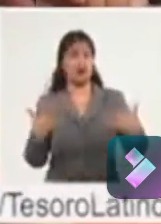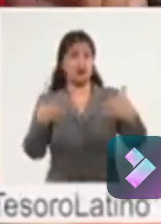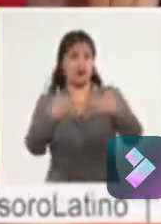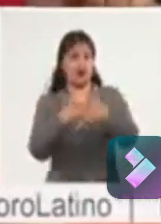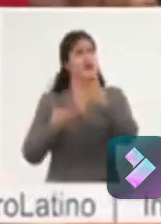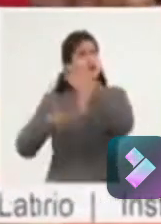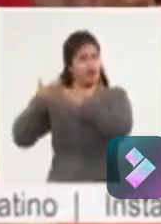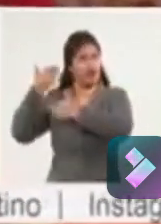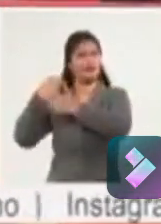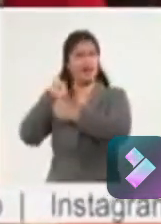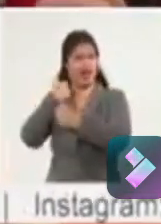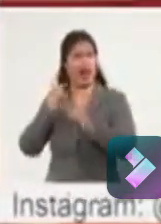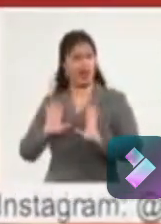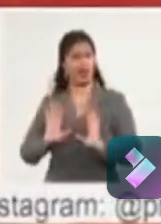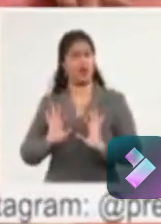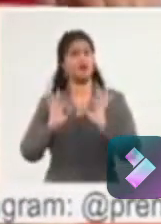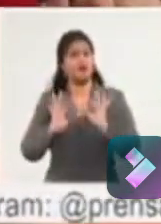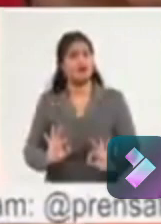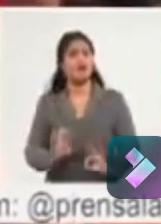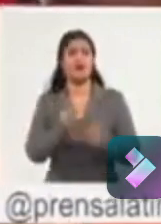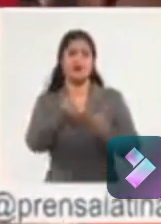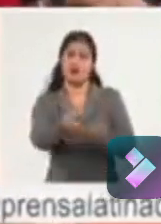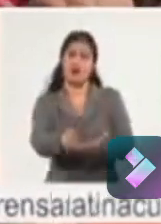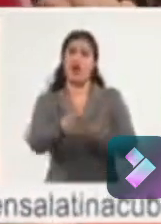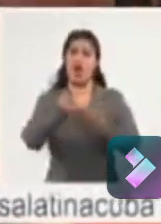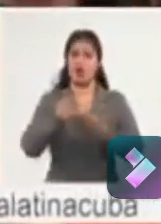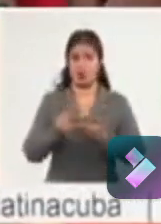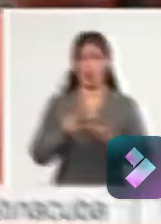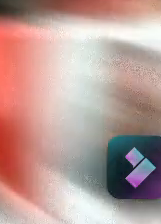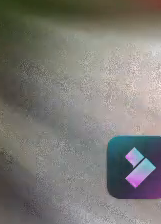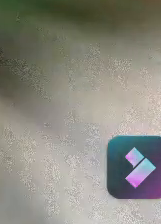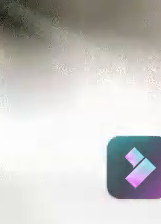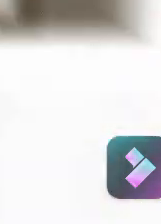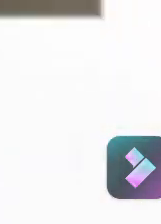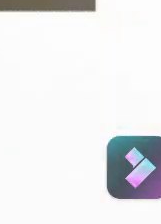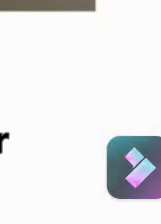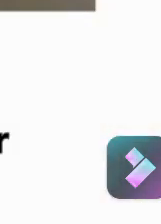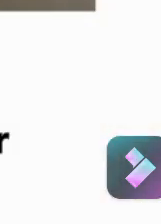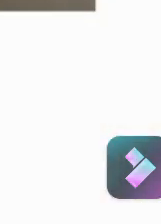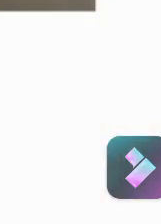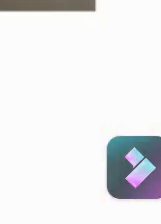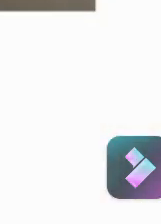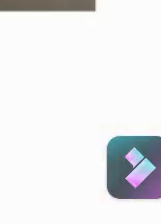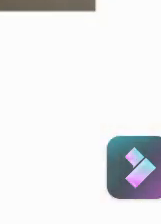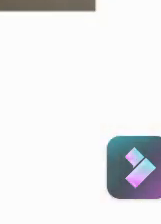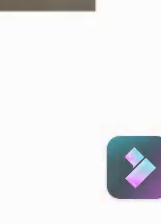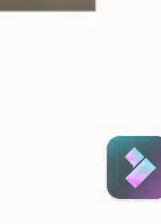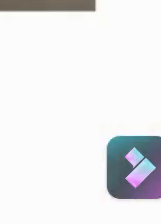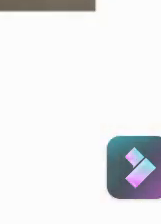pueblos. Siempre ha sido un ejemplo y una guía.